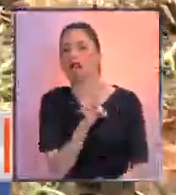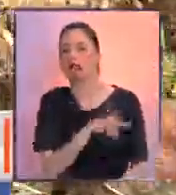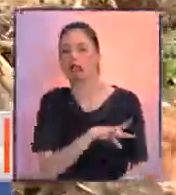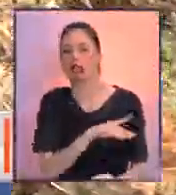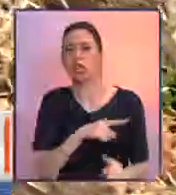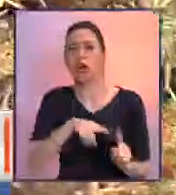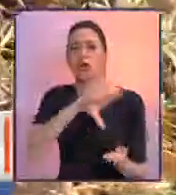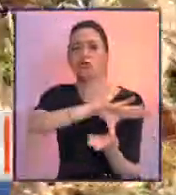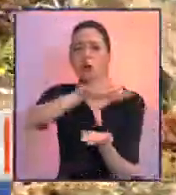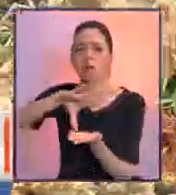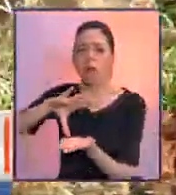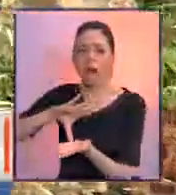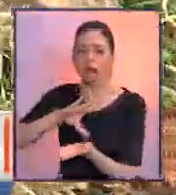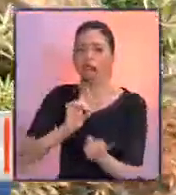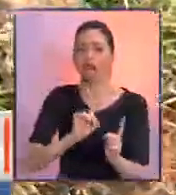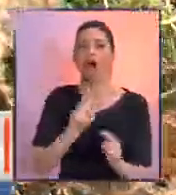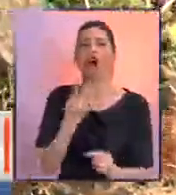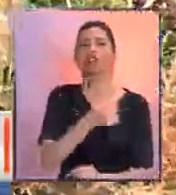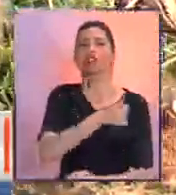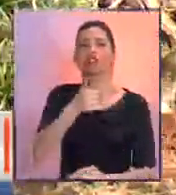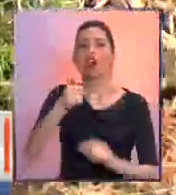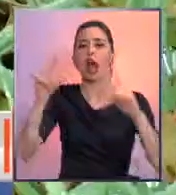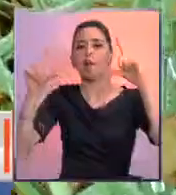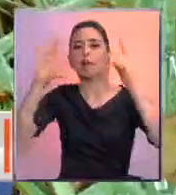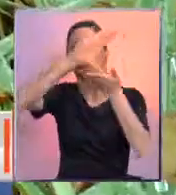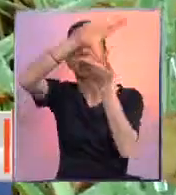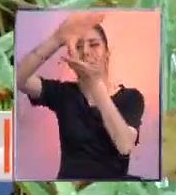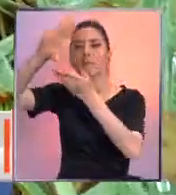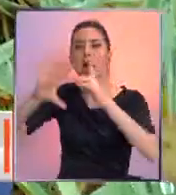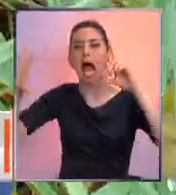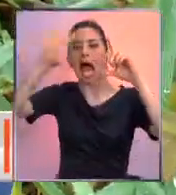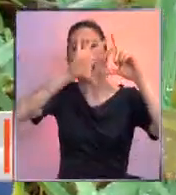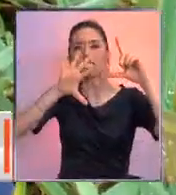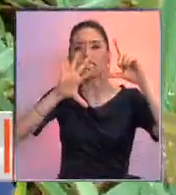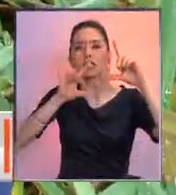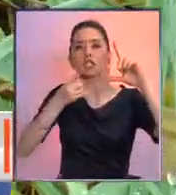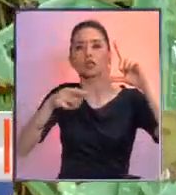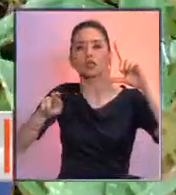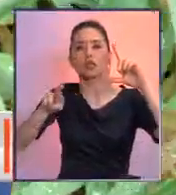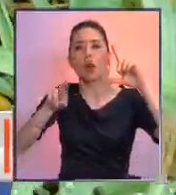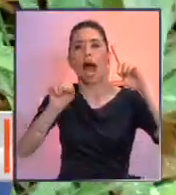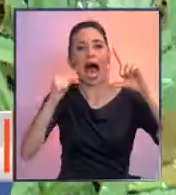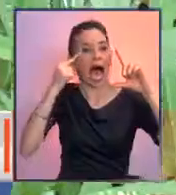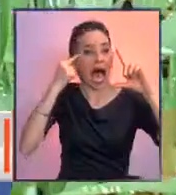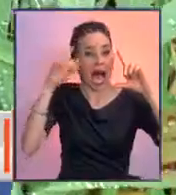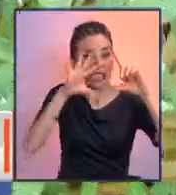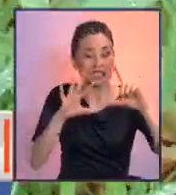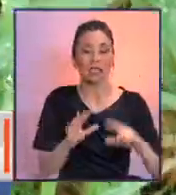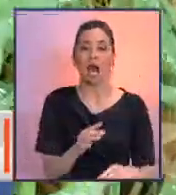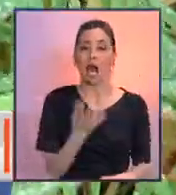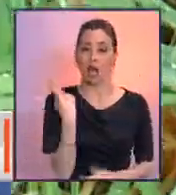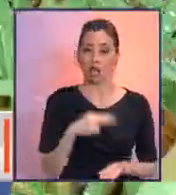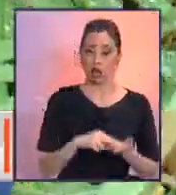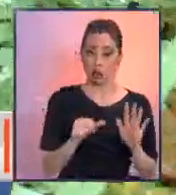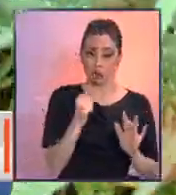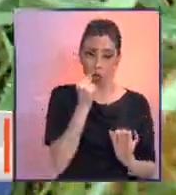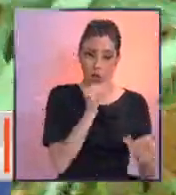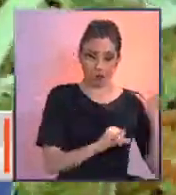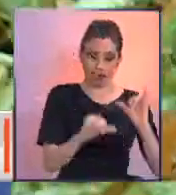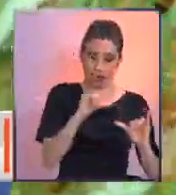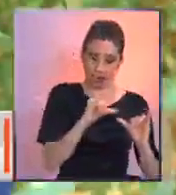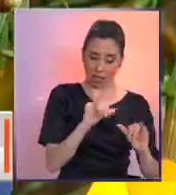ninguna otra parte del mundo fuera del sudeste asiático. Pero fue un científico de Ancud quien en 2006 alertó sobre su